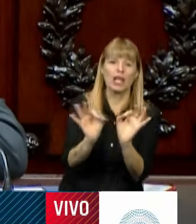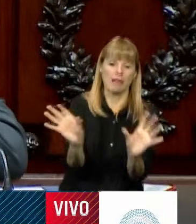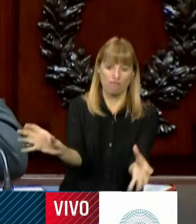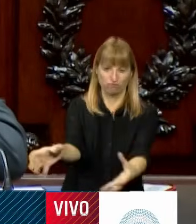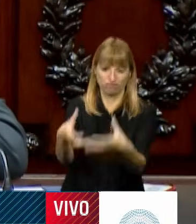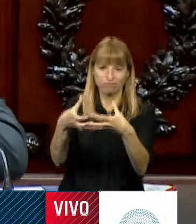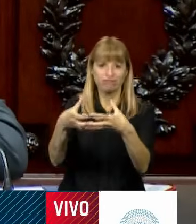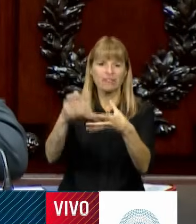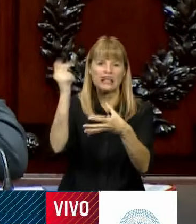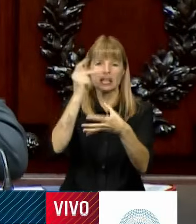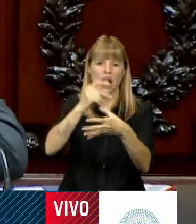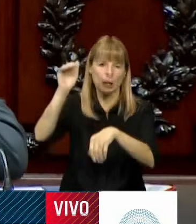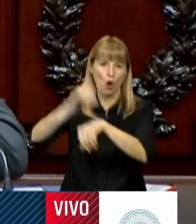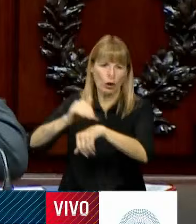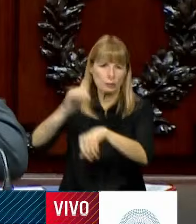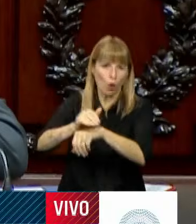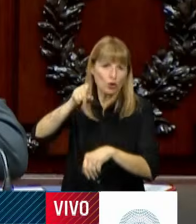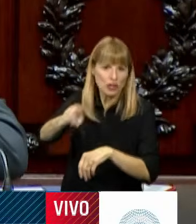kirchnerismo.